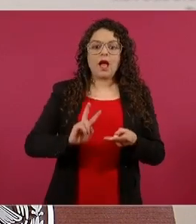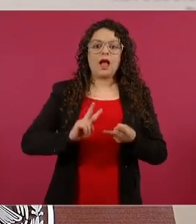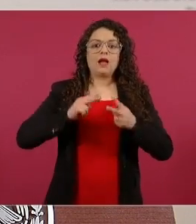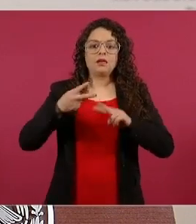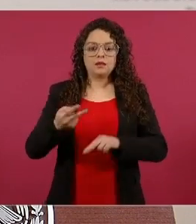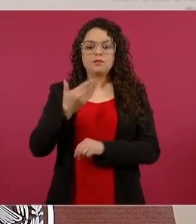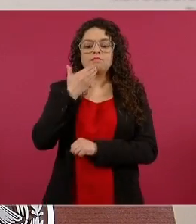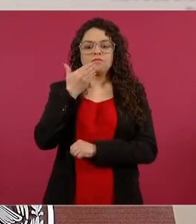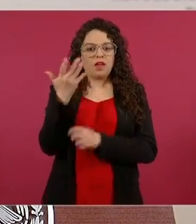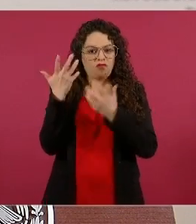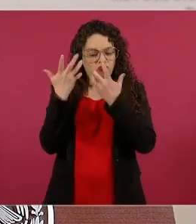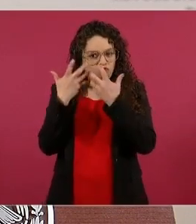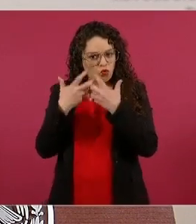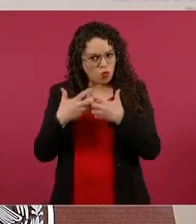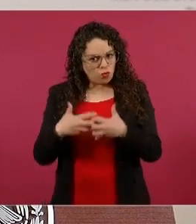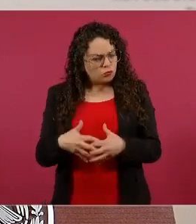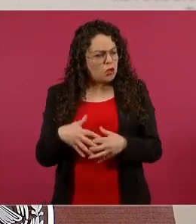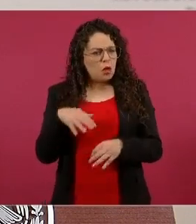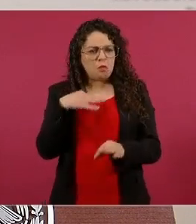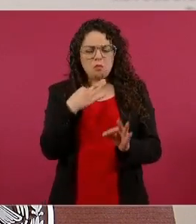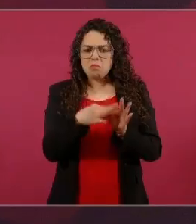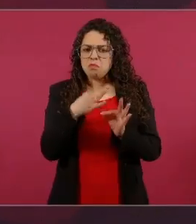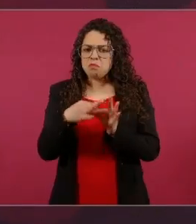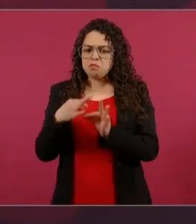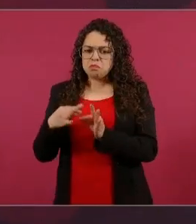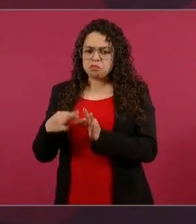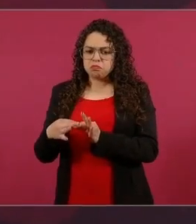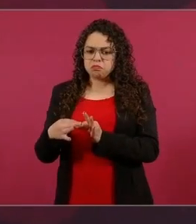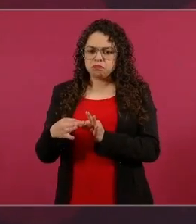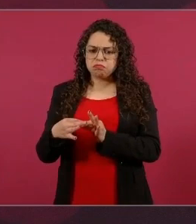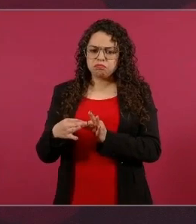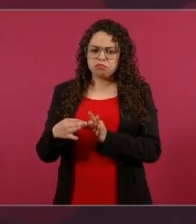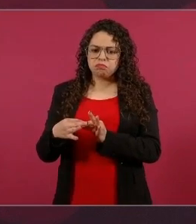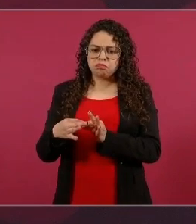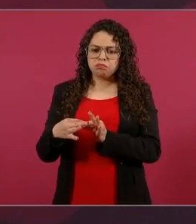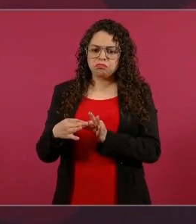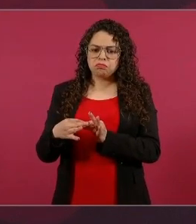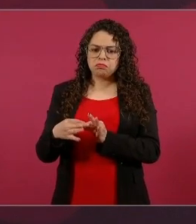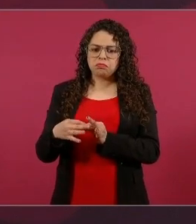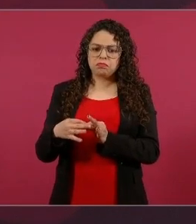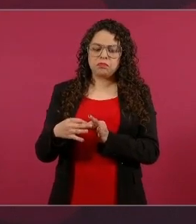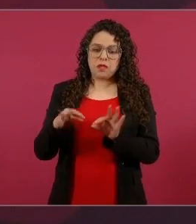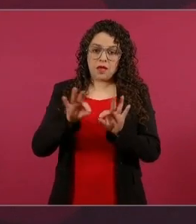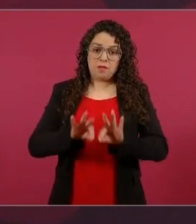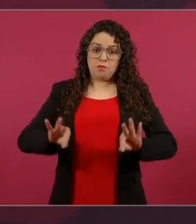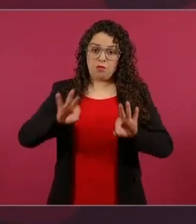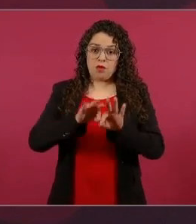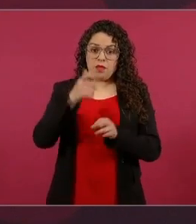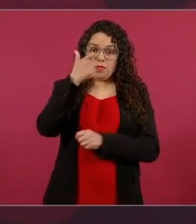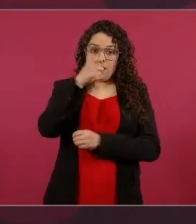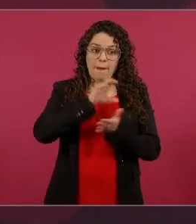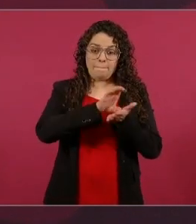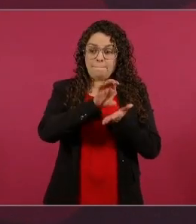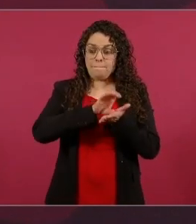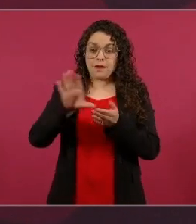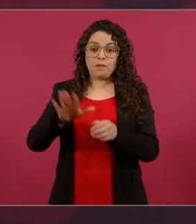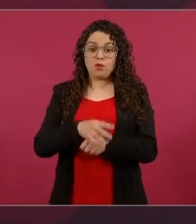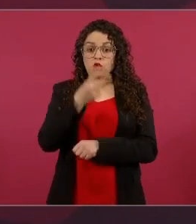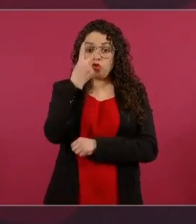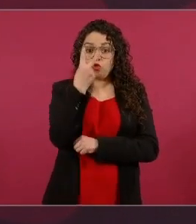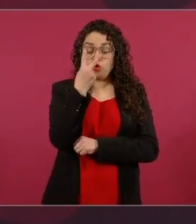funcionado bien lo que los días que llevamos de operativo de pago que este es un pago importante porque se están entregando dos